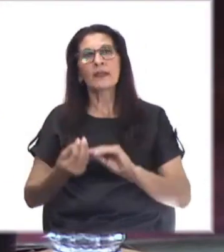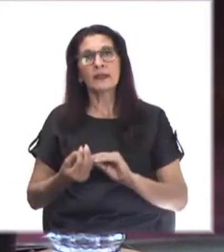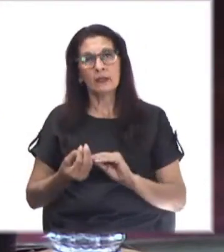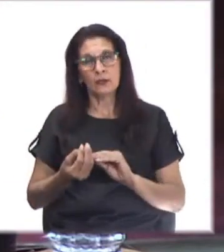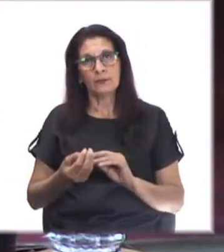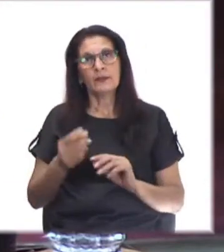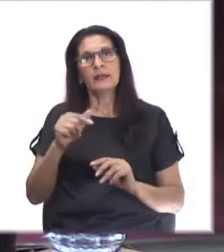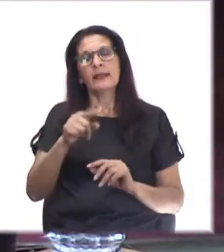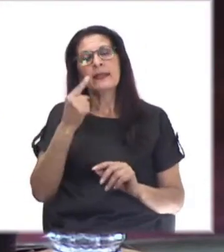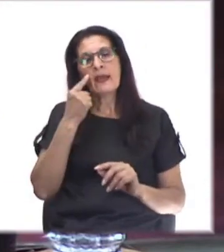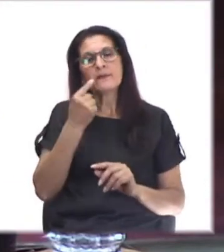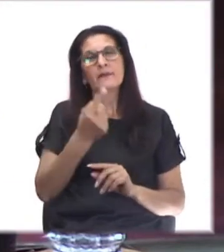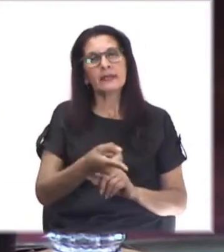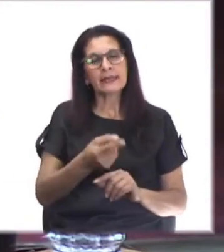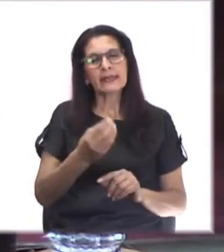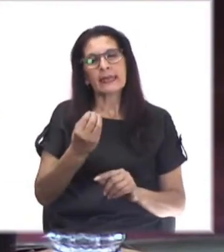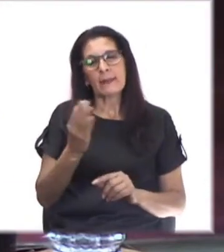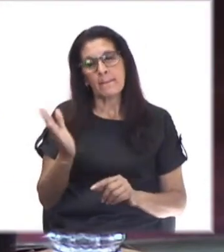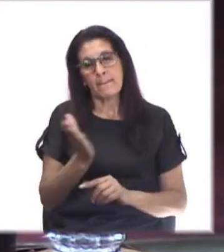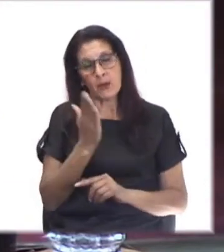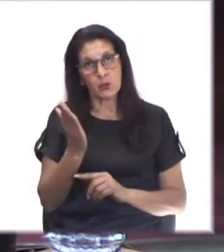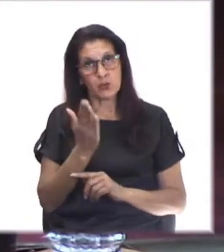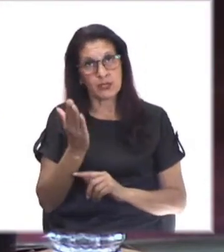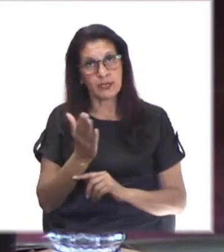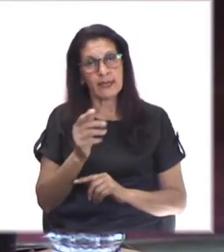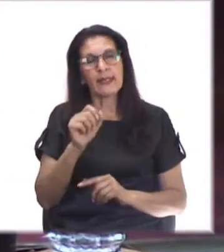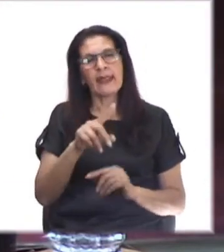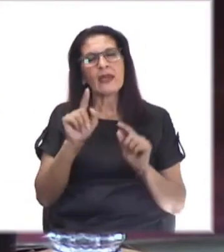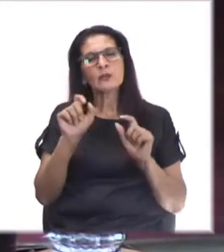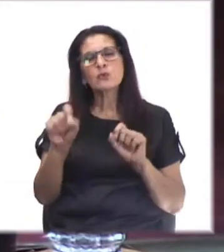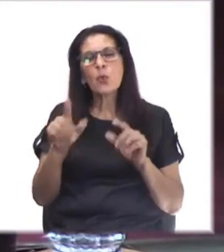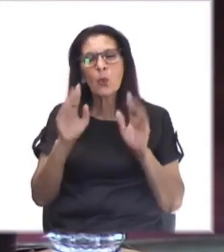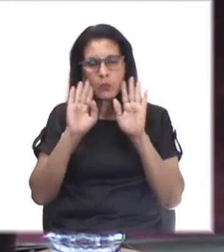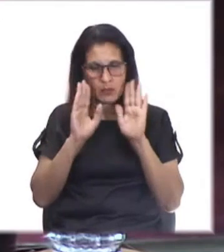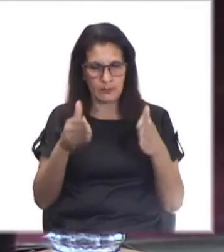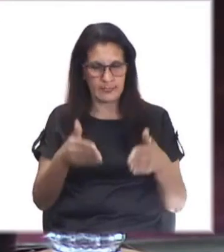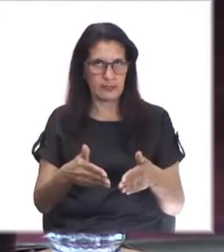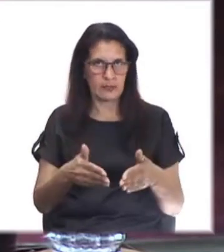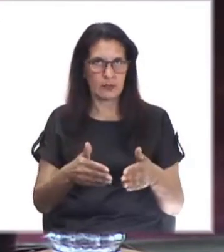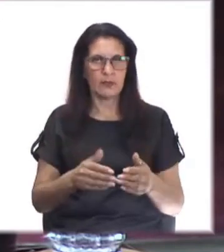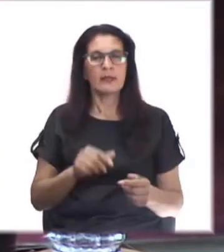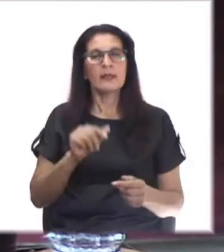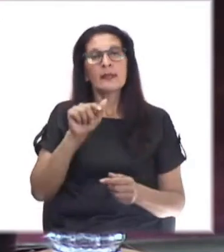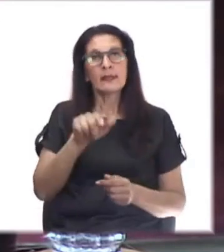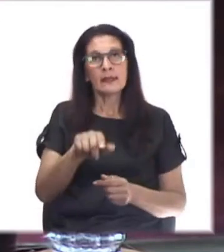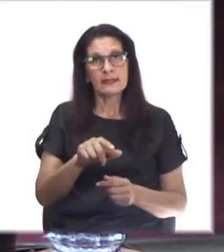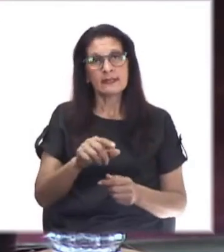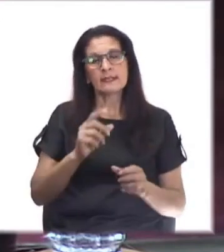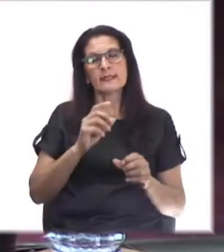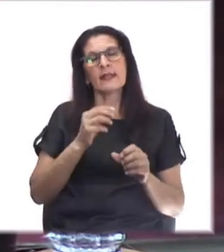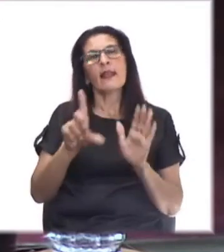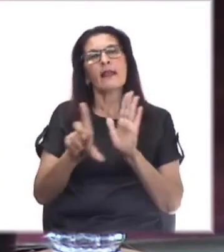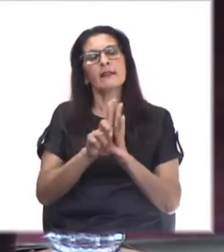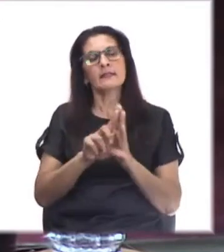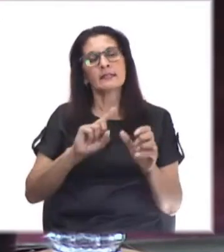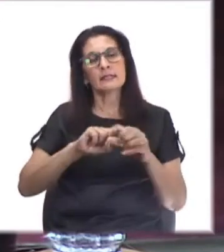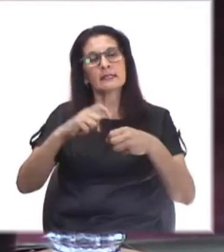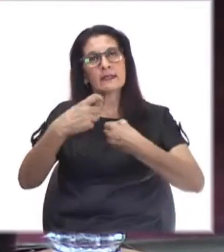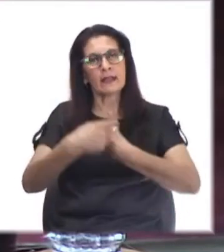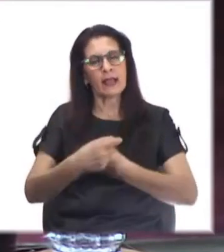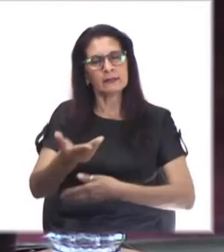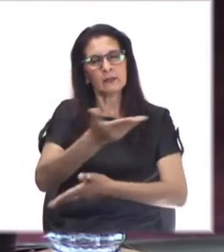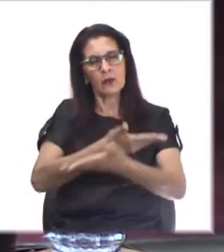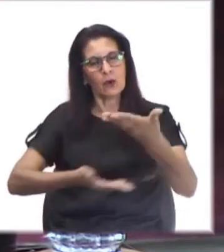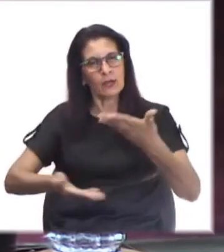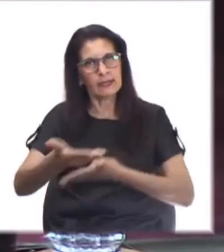era especular que producir, era su obsesión. Y en ese aspecto, las leyes sindicales de negociación colectiva, la